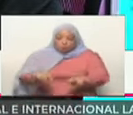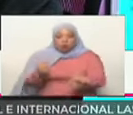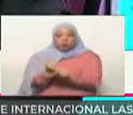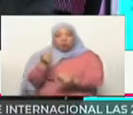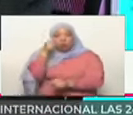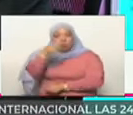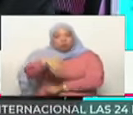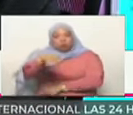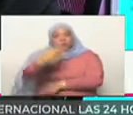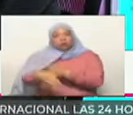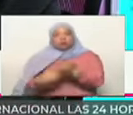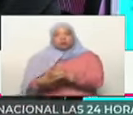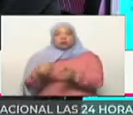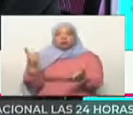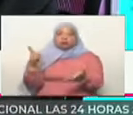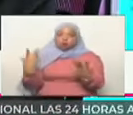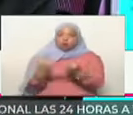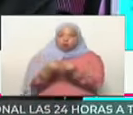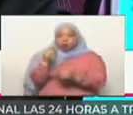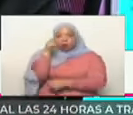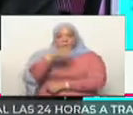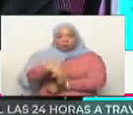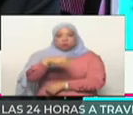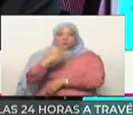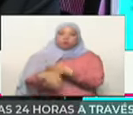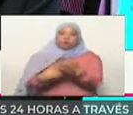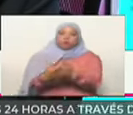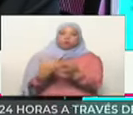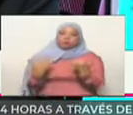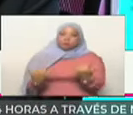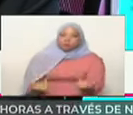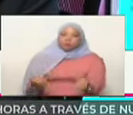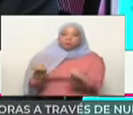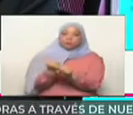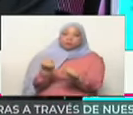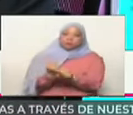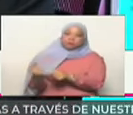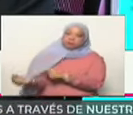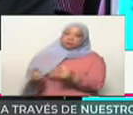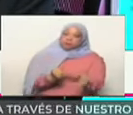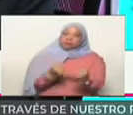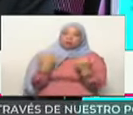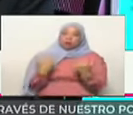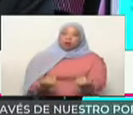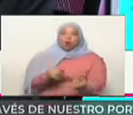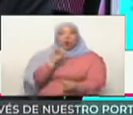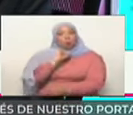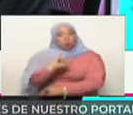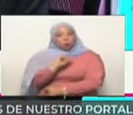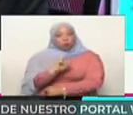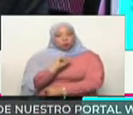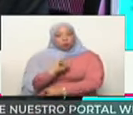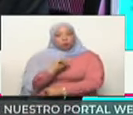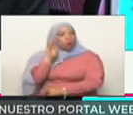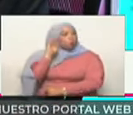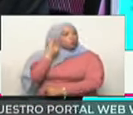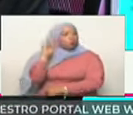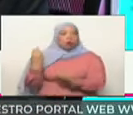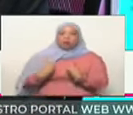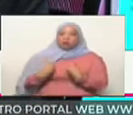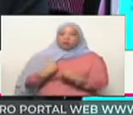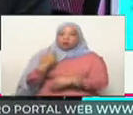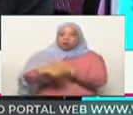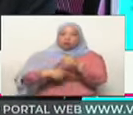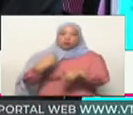pueblo y se aprueban junto al pueblo. Ahorita estas leyes tienen una gran importancia porque van a marcar el futuro de la vida electoral